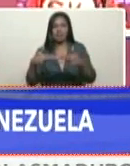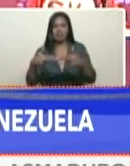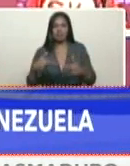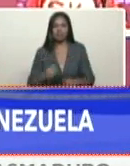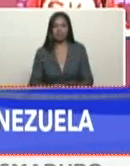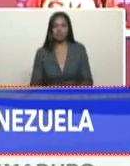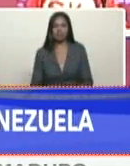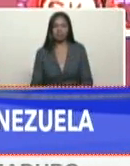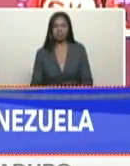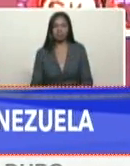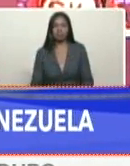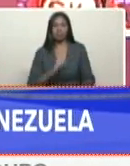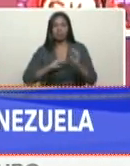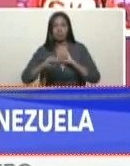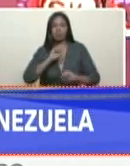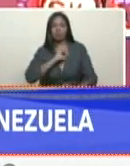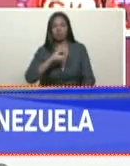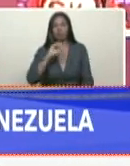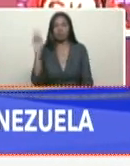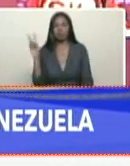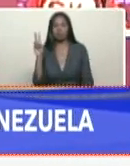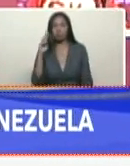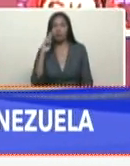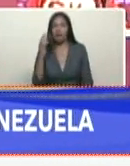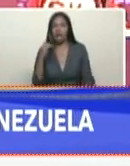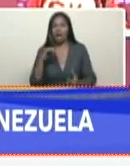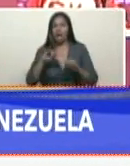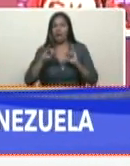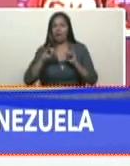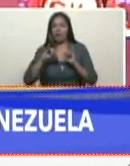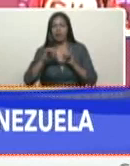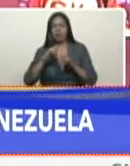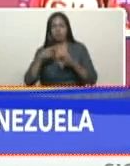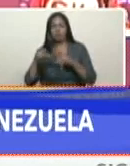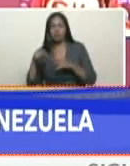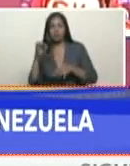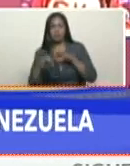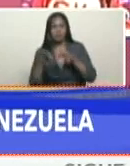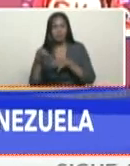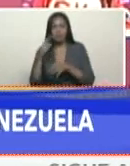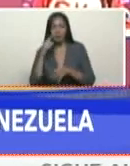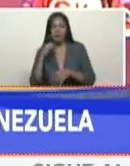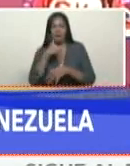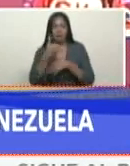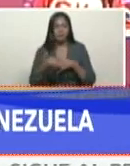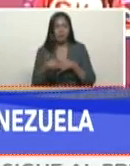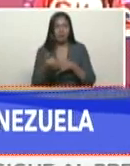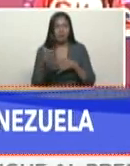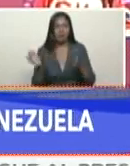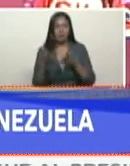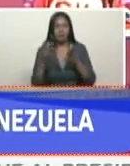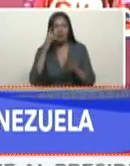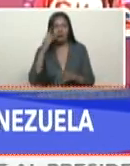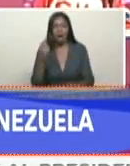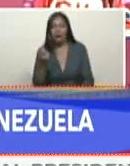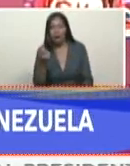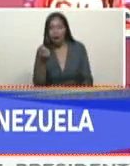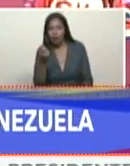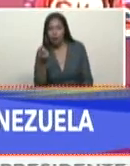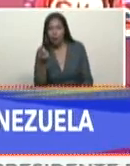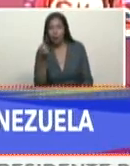y el movimiento Somos Venezuela ha diseñado con unos ingenieros, agrónomos, tal, bla, bla, bla, este plan para producir arroz, por